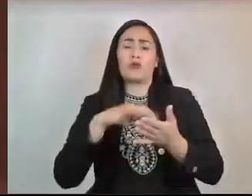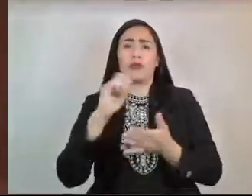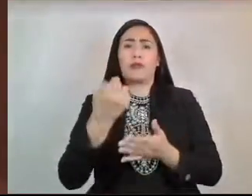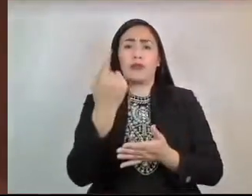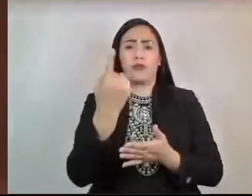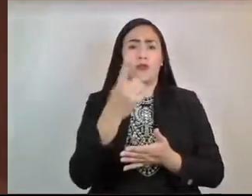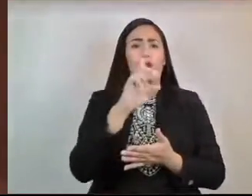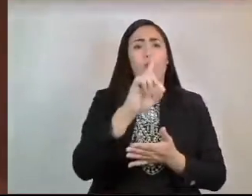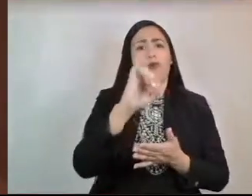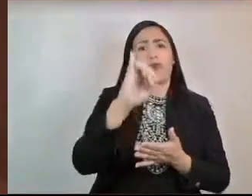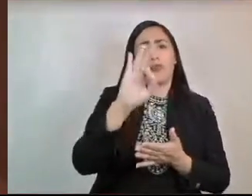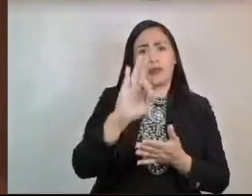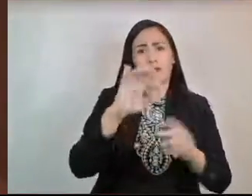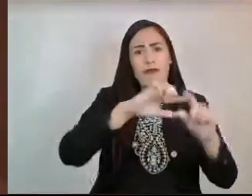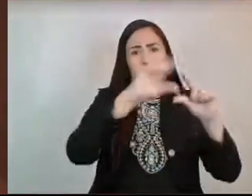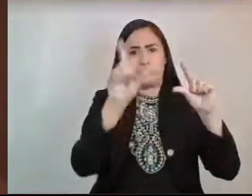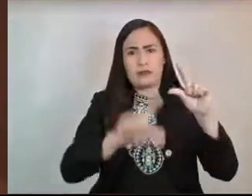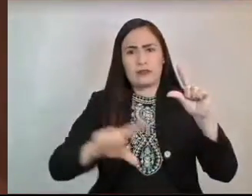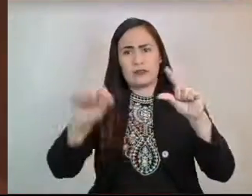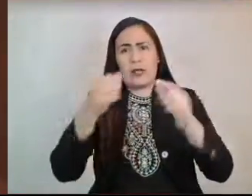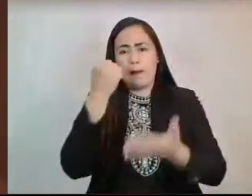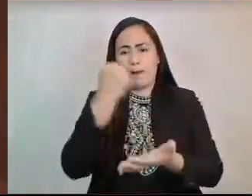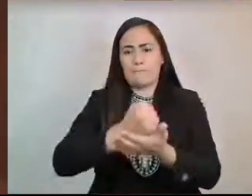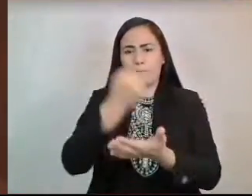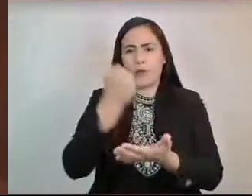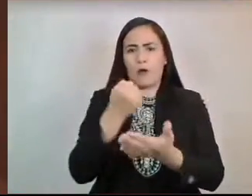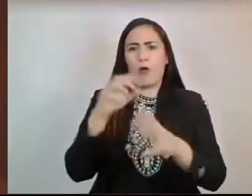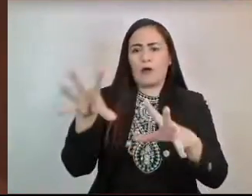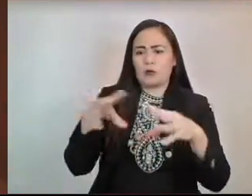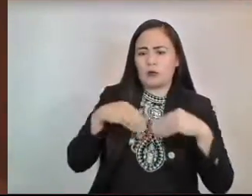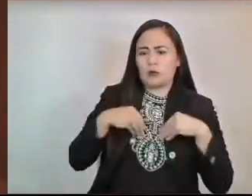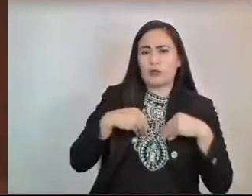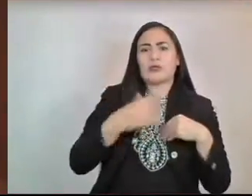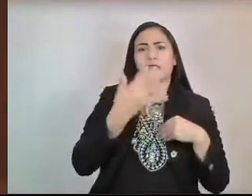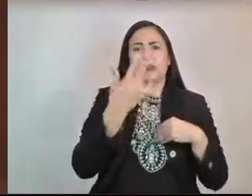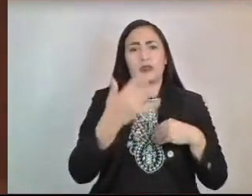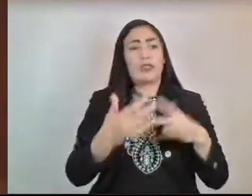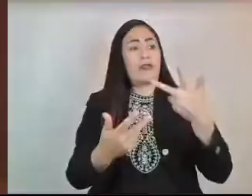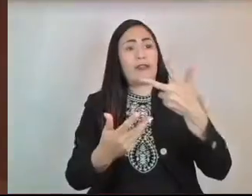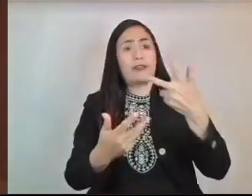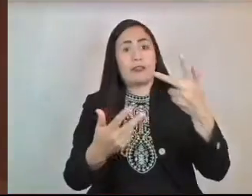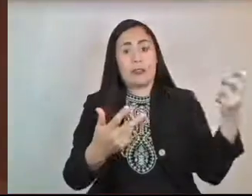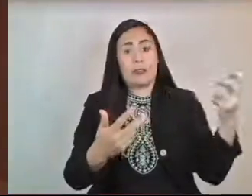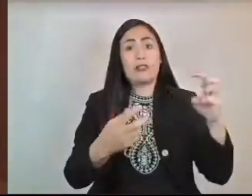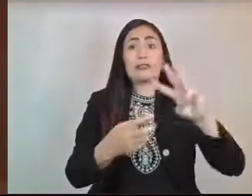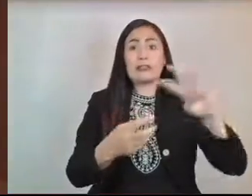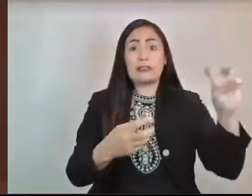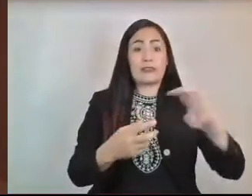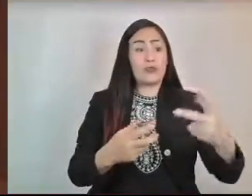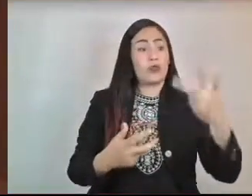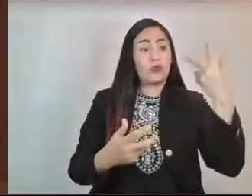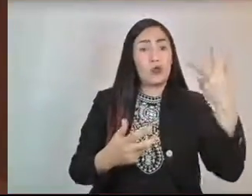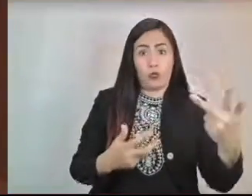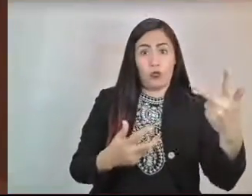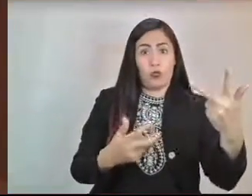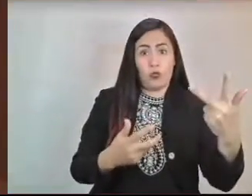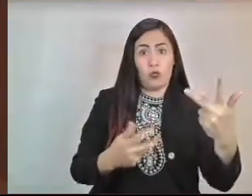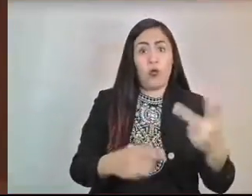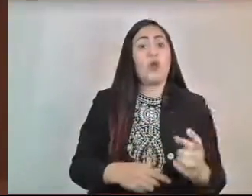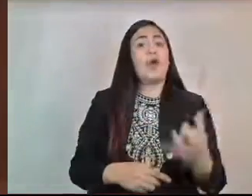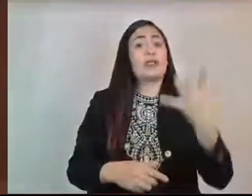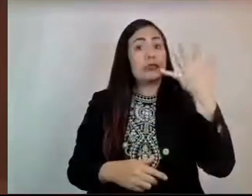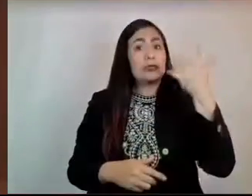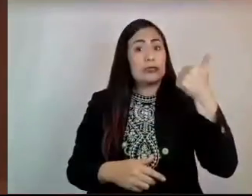nacional aprobó 50 adopciones de 308 solicitudes, es decir, solo 1 de cada